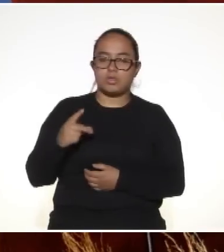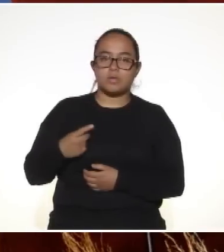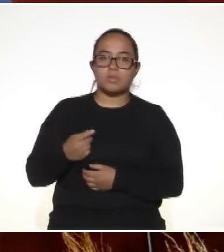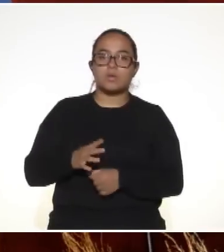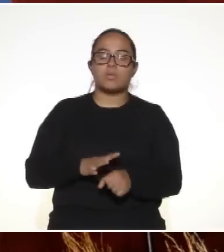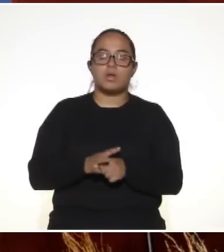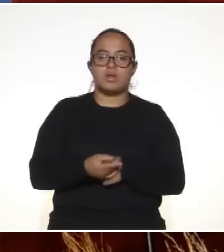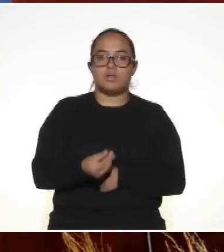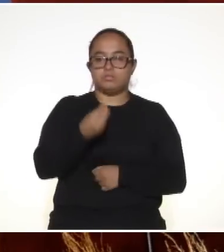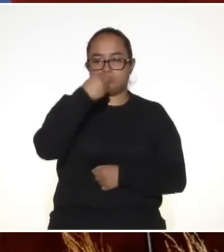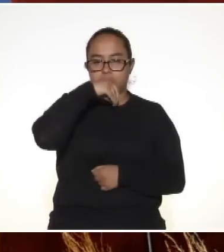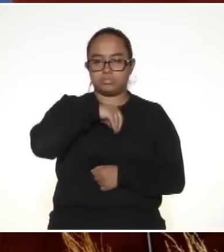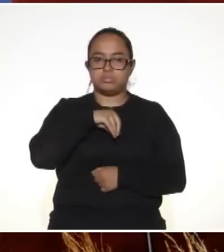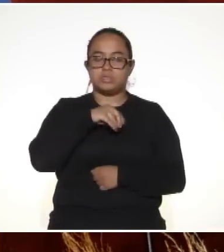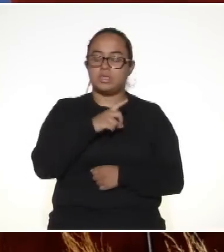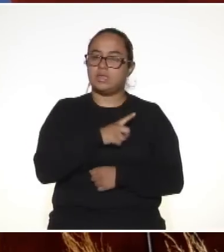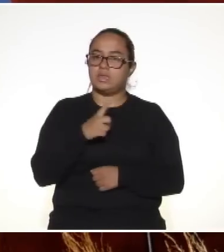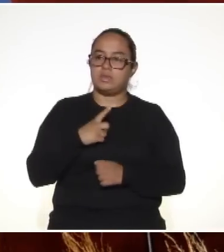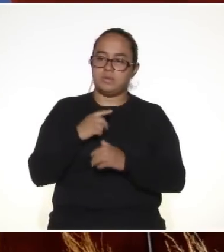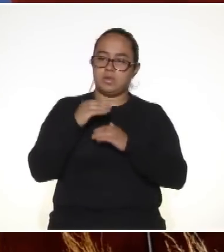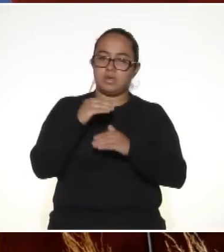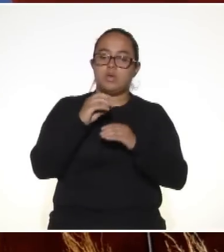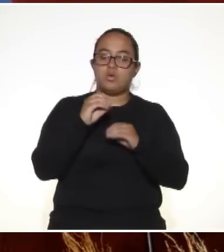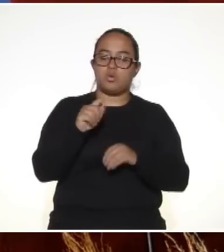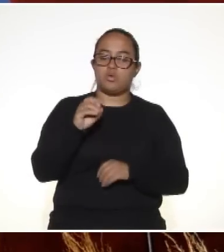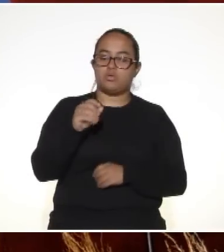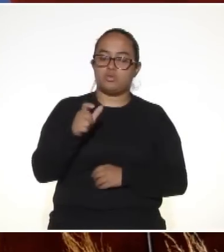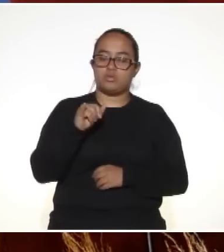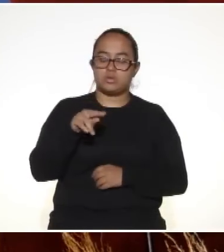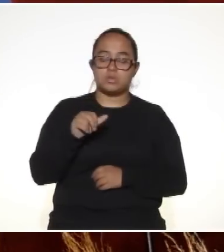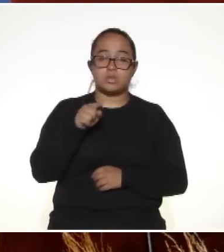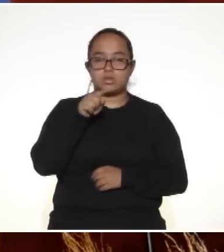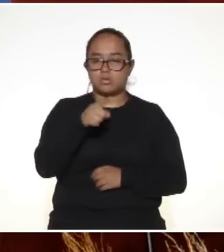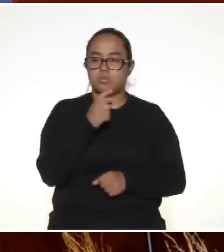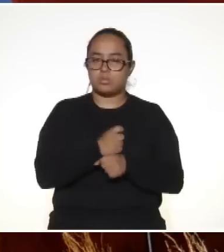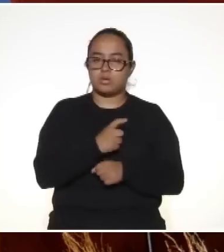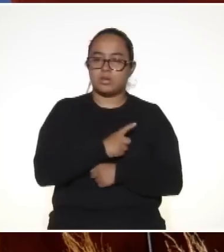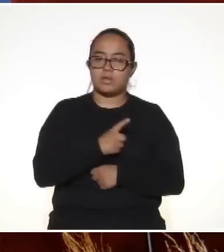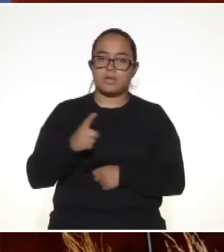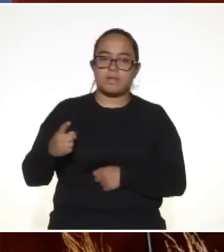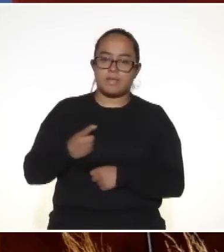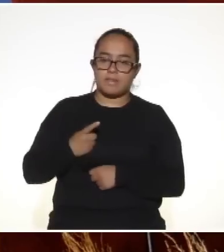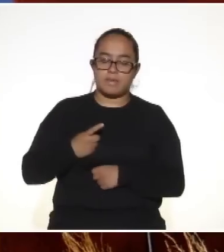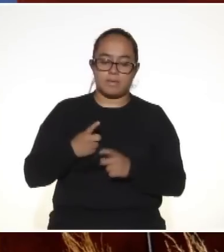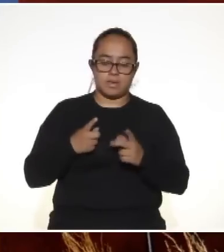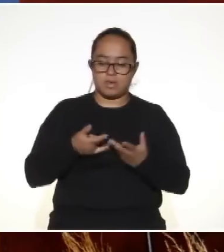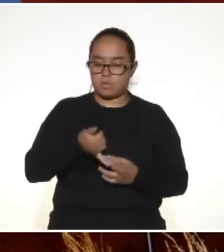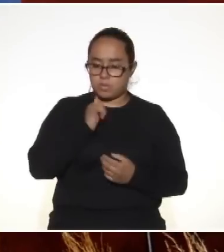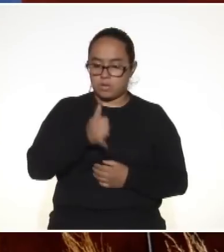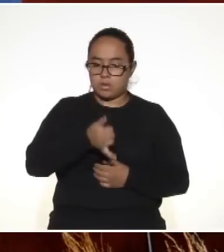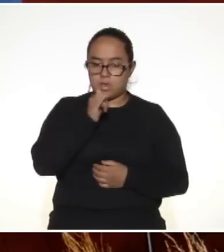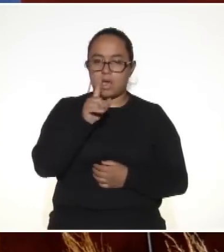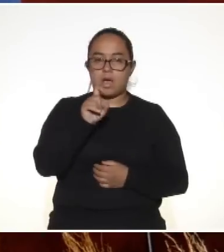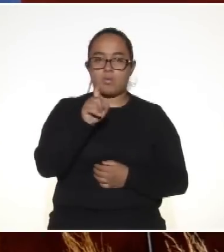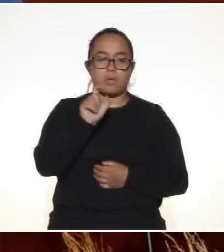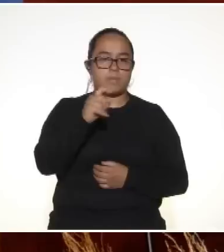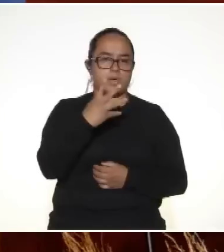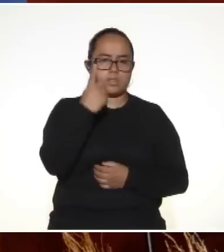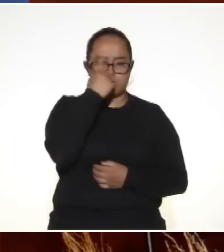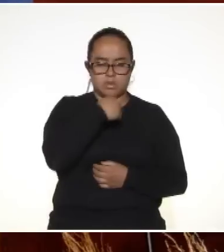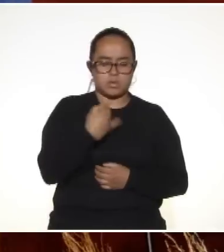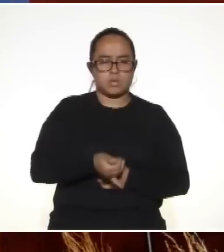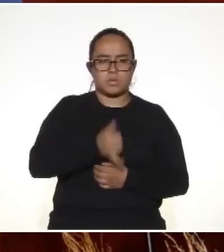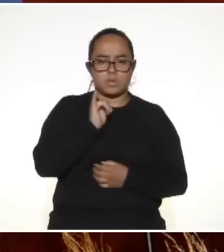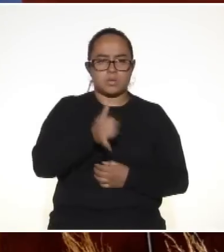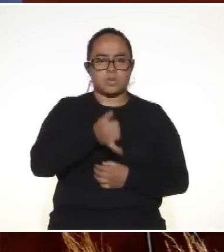son virales y son autolimitadas o por una toxina. Lo primero que tienes que hacer es ponerte en dieta líquida, normalmente en 24 horas. El